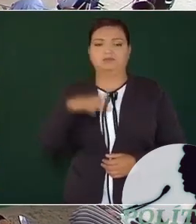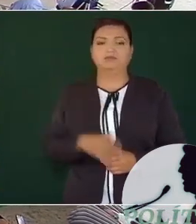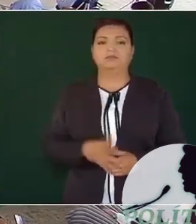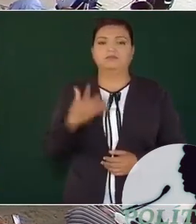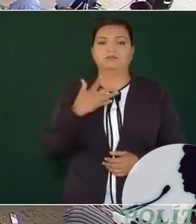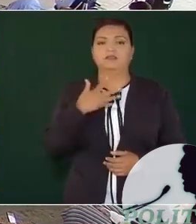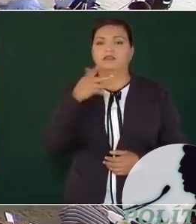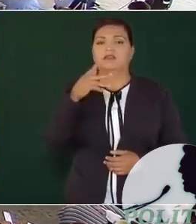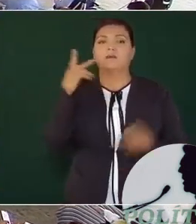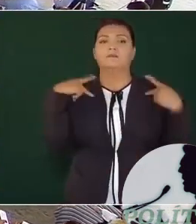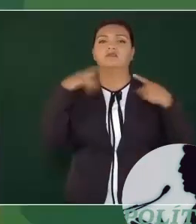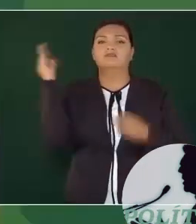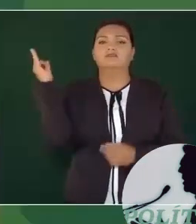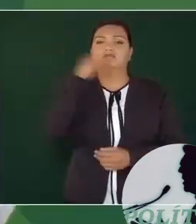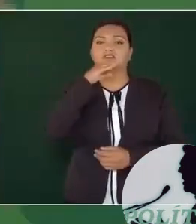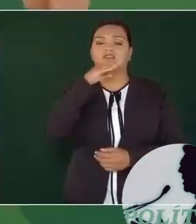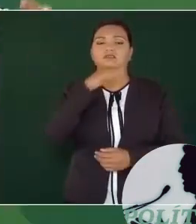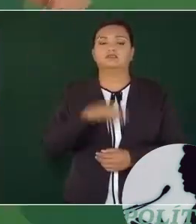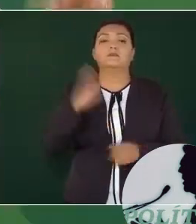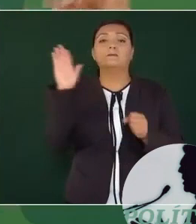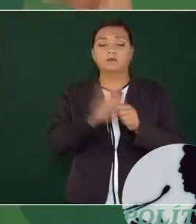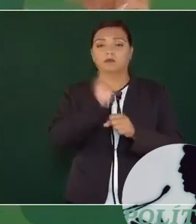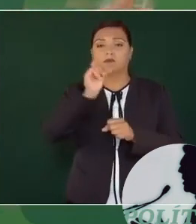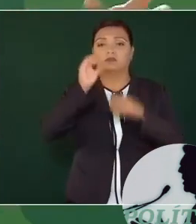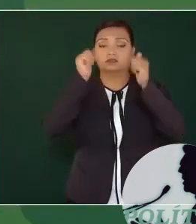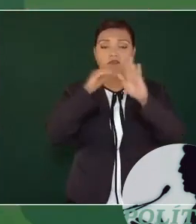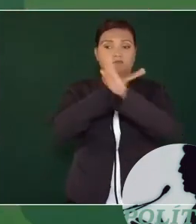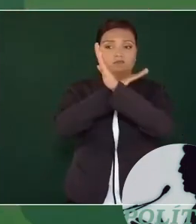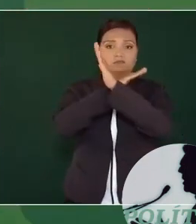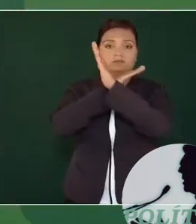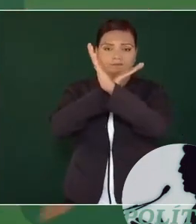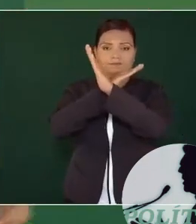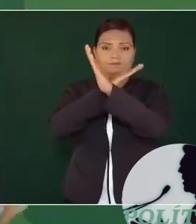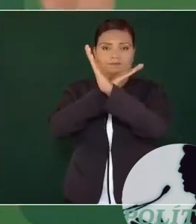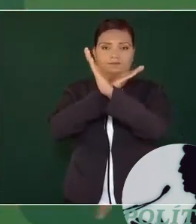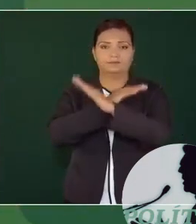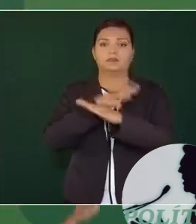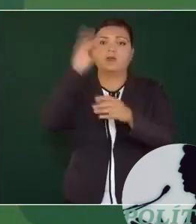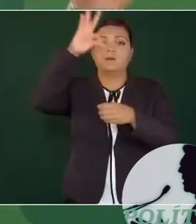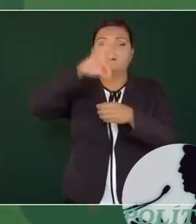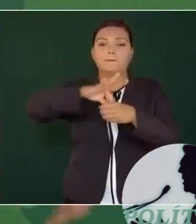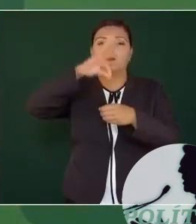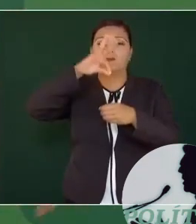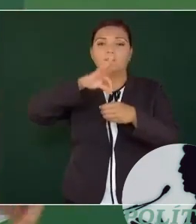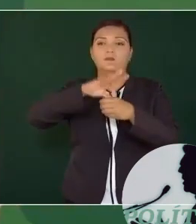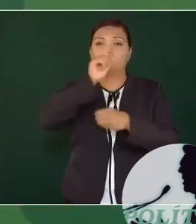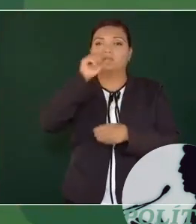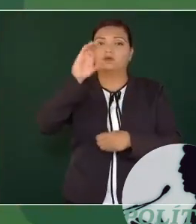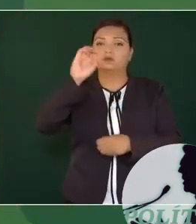de que es un simulador. Porque cuando estábamos defendiendo los votos en el